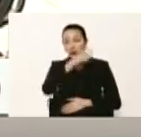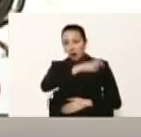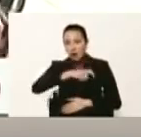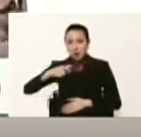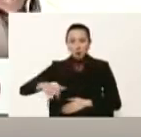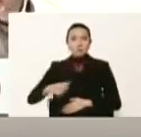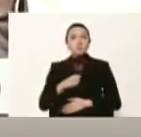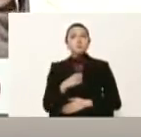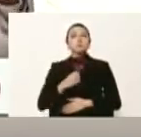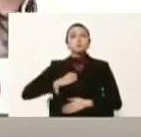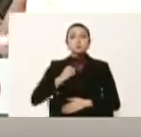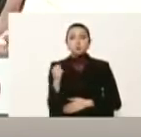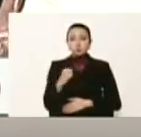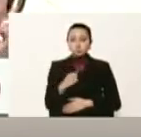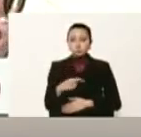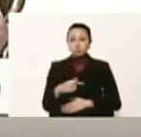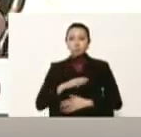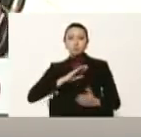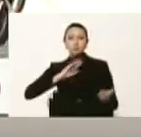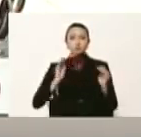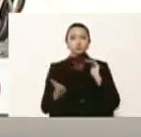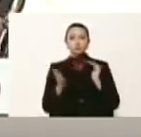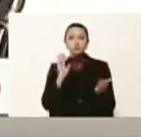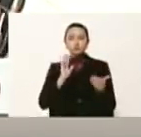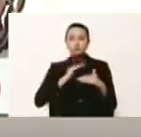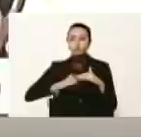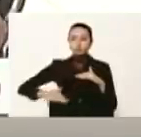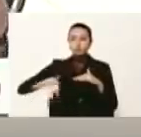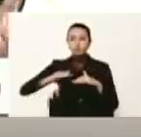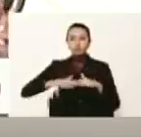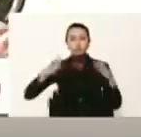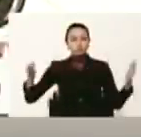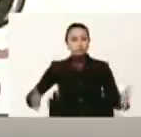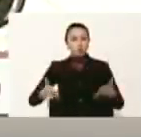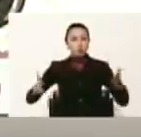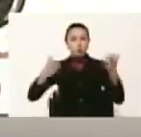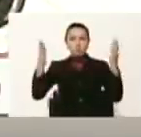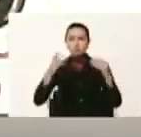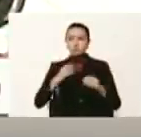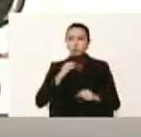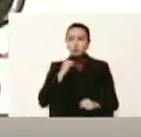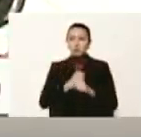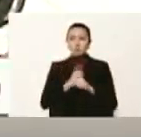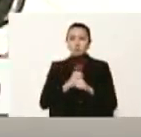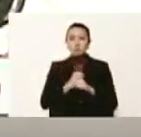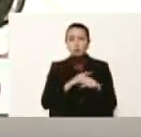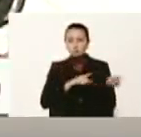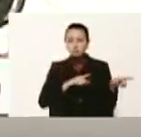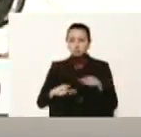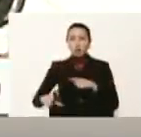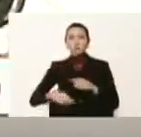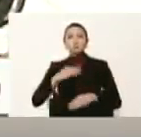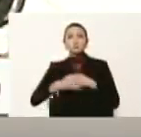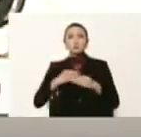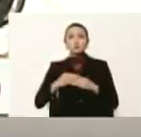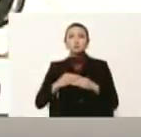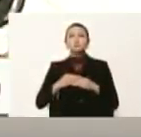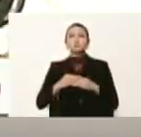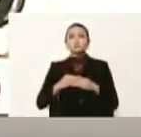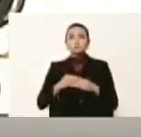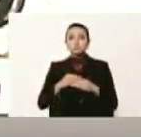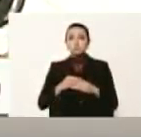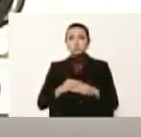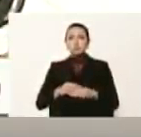pues le levantan la moral de esa misión cumplida en esta operación